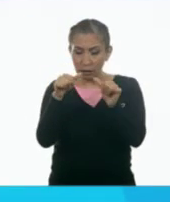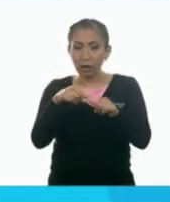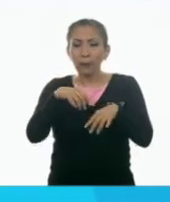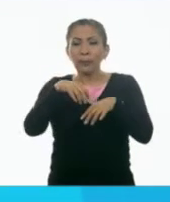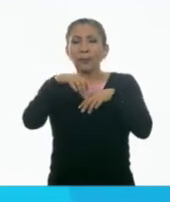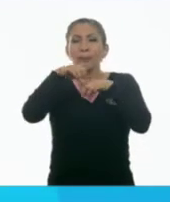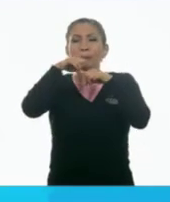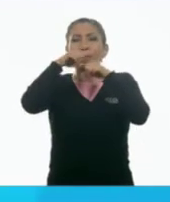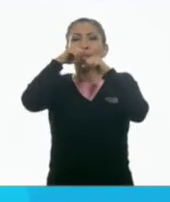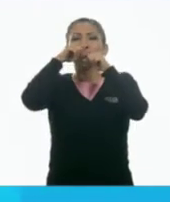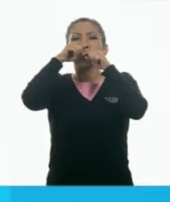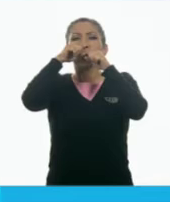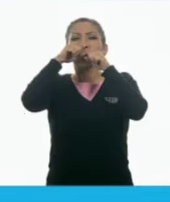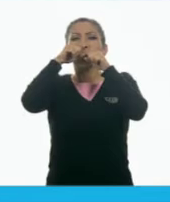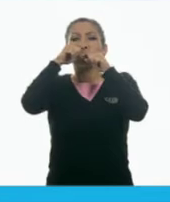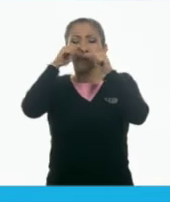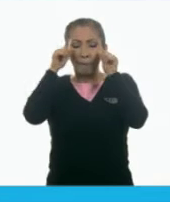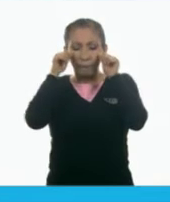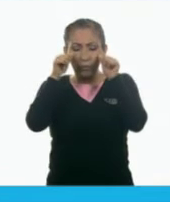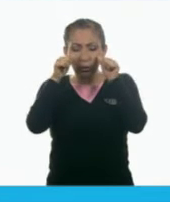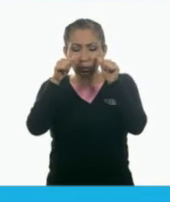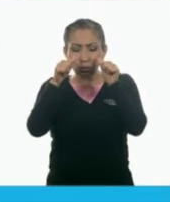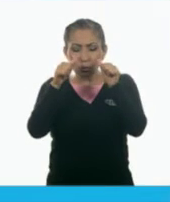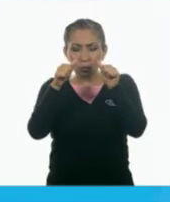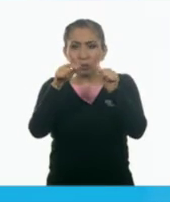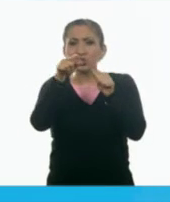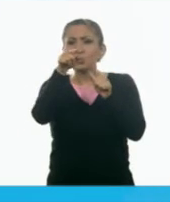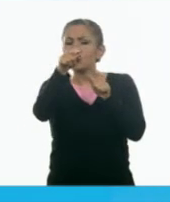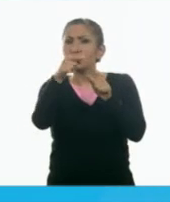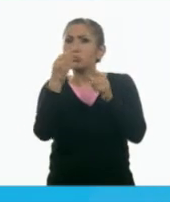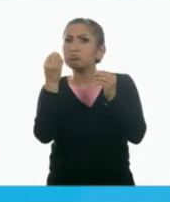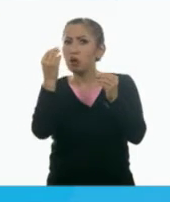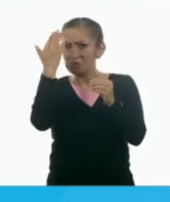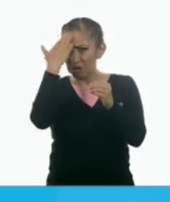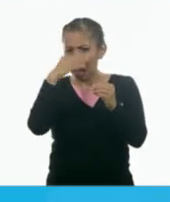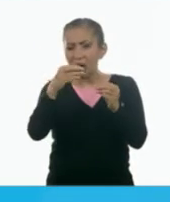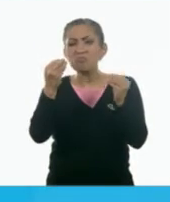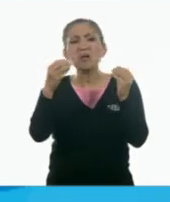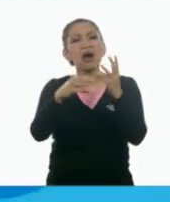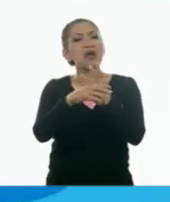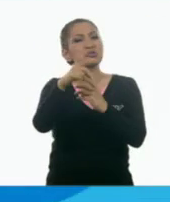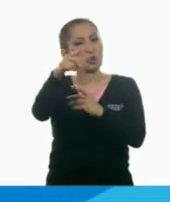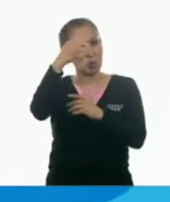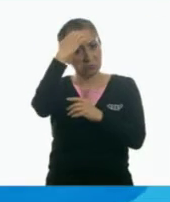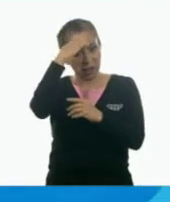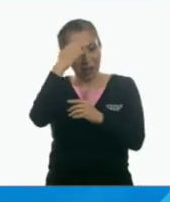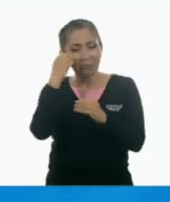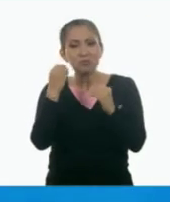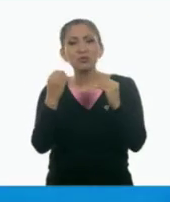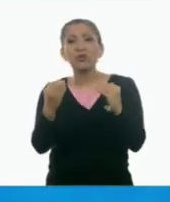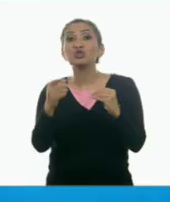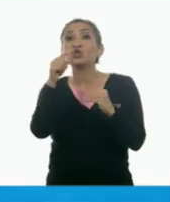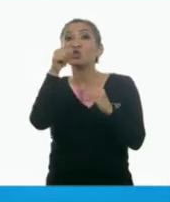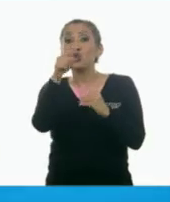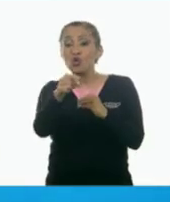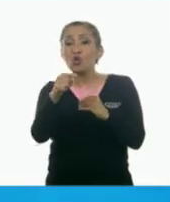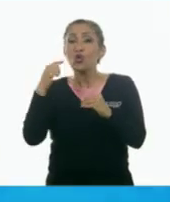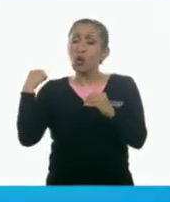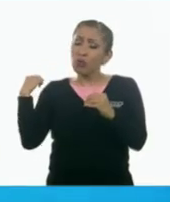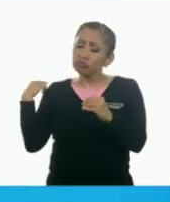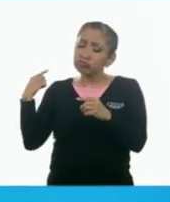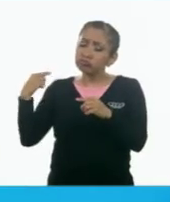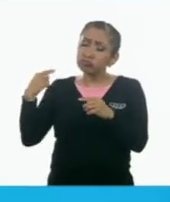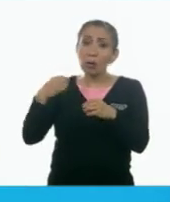respiren profundamente. Ustedes tienen muchos conocimientos y experiencias que han adquirido a